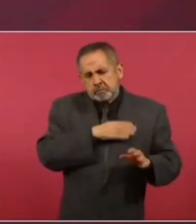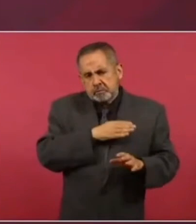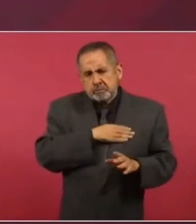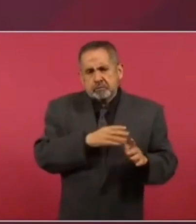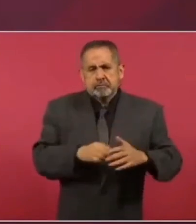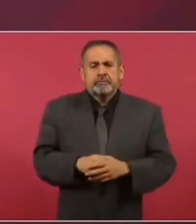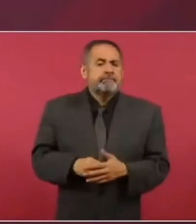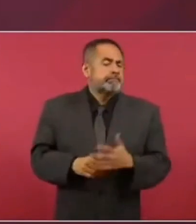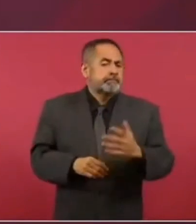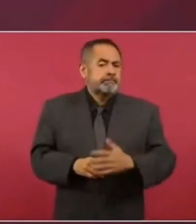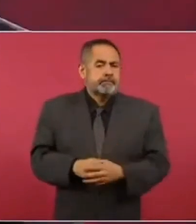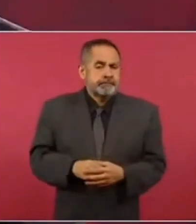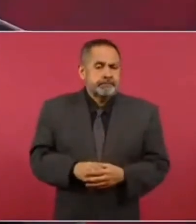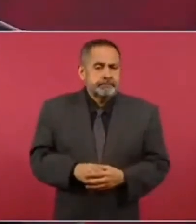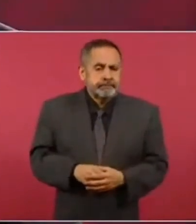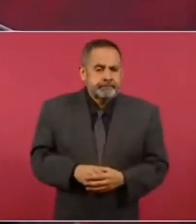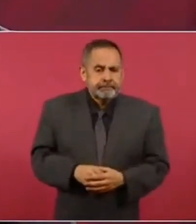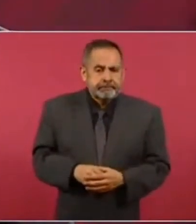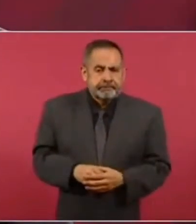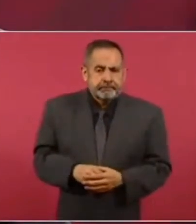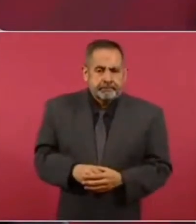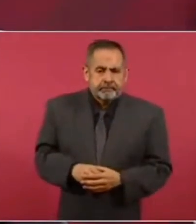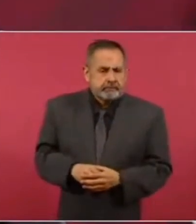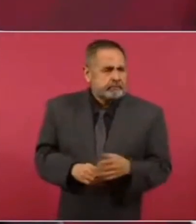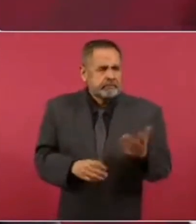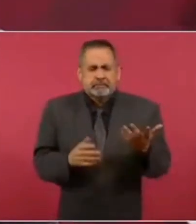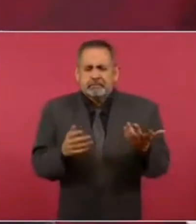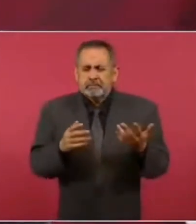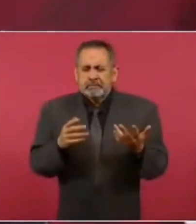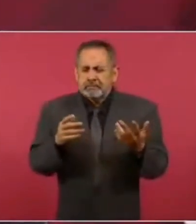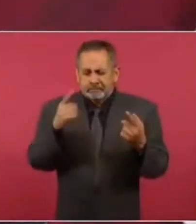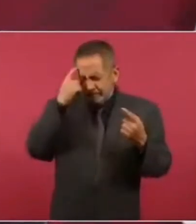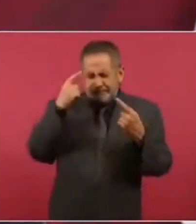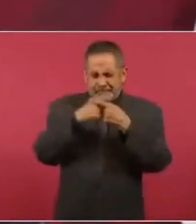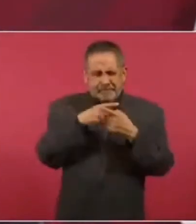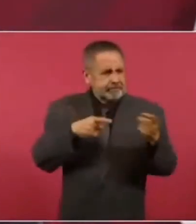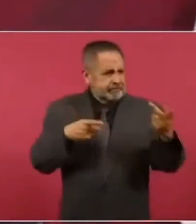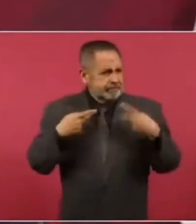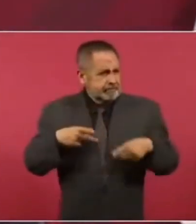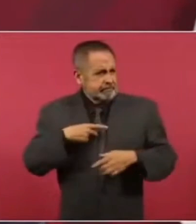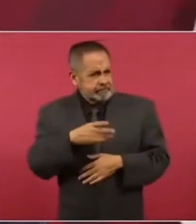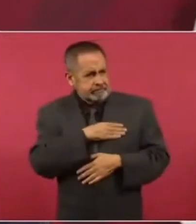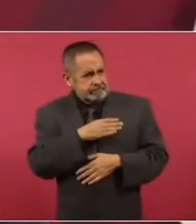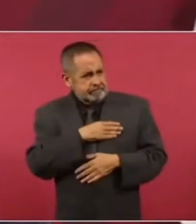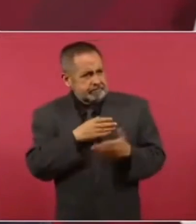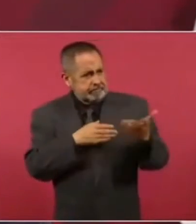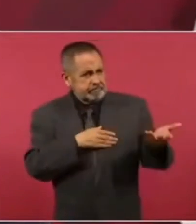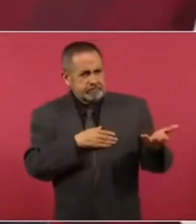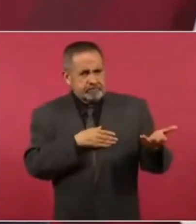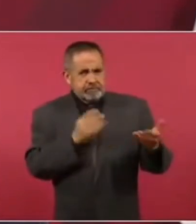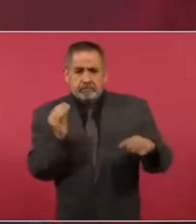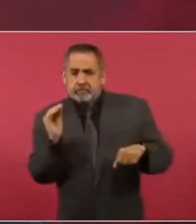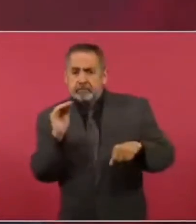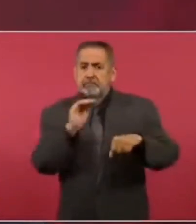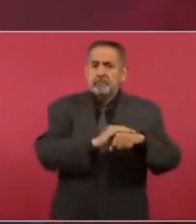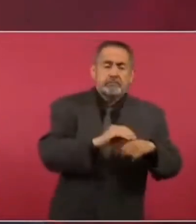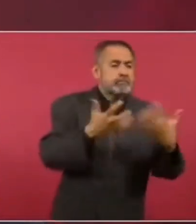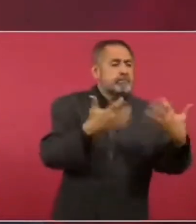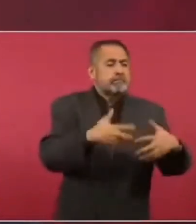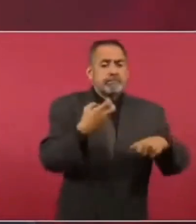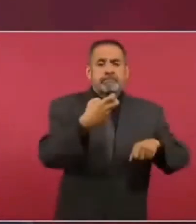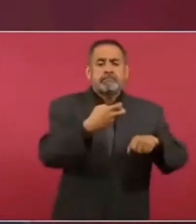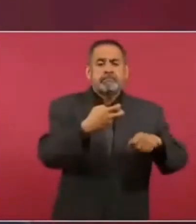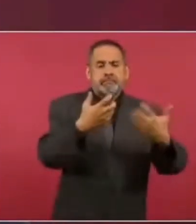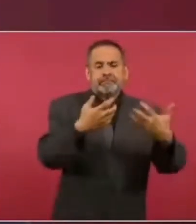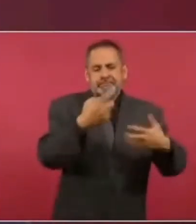me pueden decir, bueno, ¿y por qué, si son buenos empresarios, como usted dice, iban a poner la planta